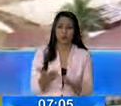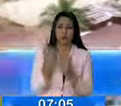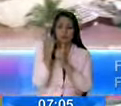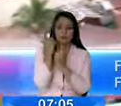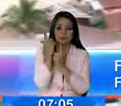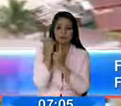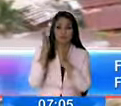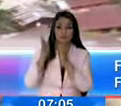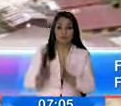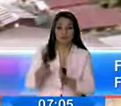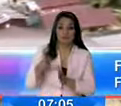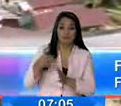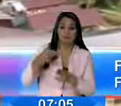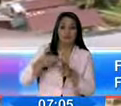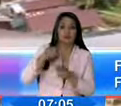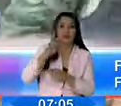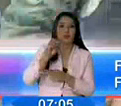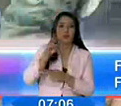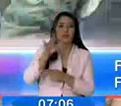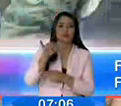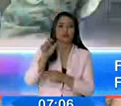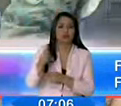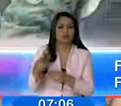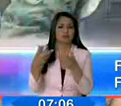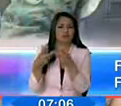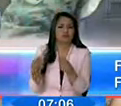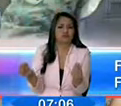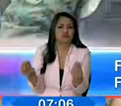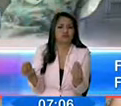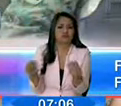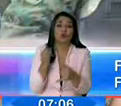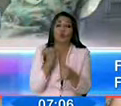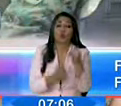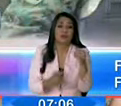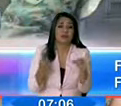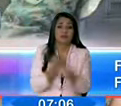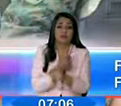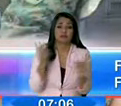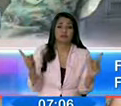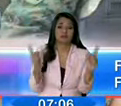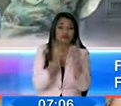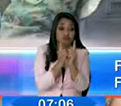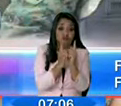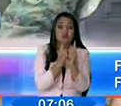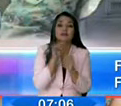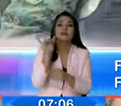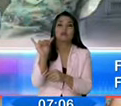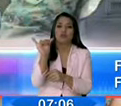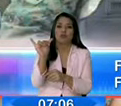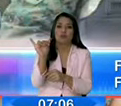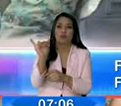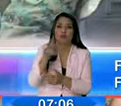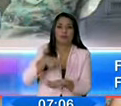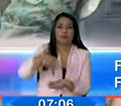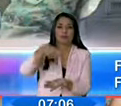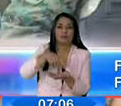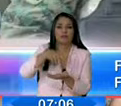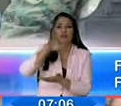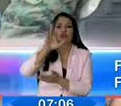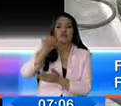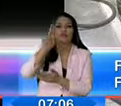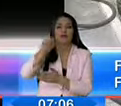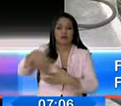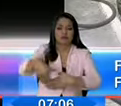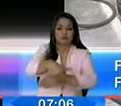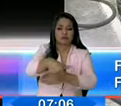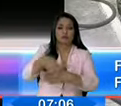militar Wilson David y la Quiche Gavilanes, quien fue visto por última vez la noche del pasado sábado en la parroquia Tobar de Donoso, en la frontera con Colombia.